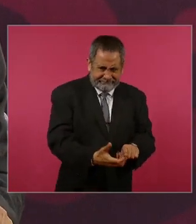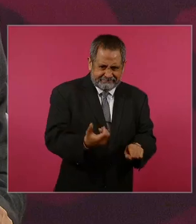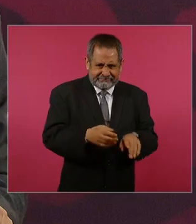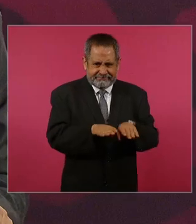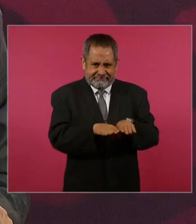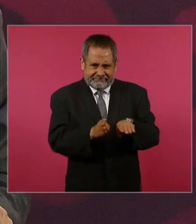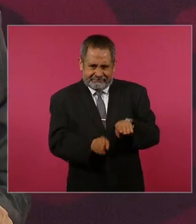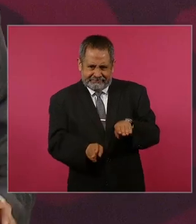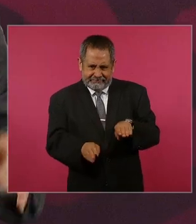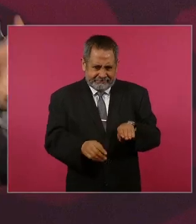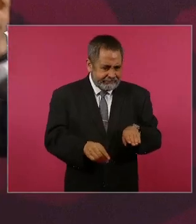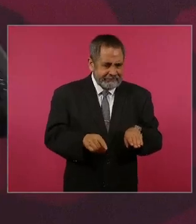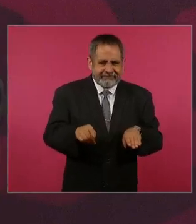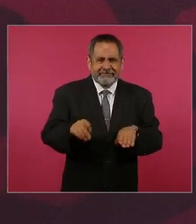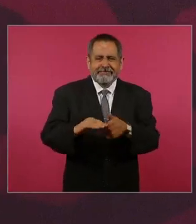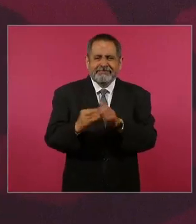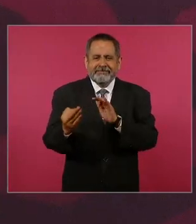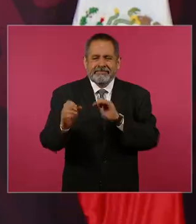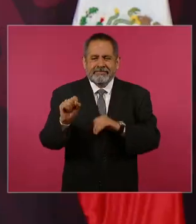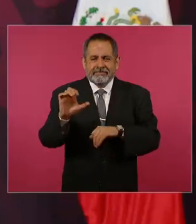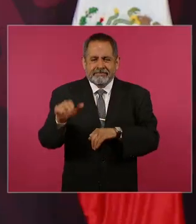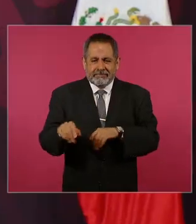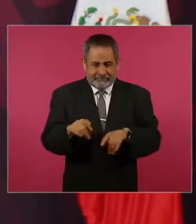de la corte.